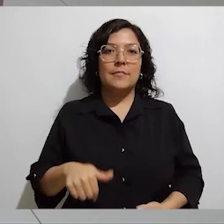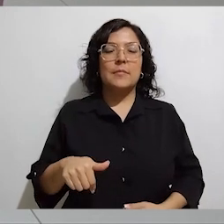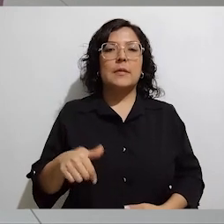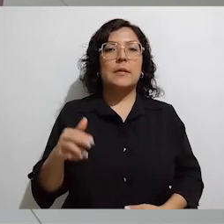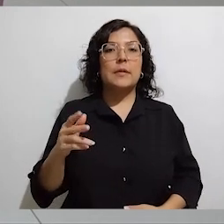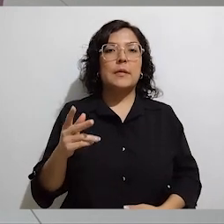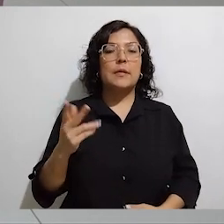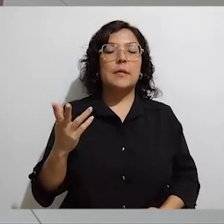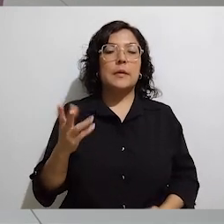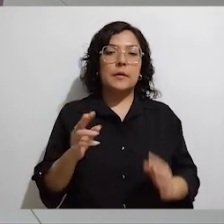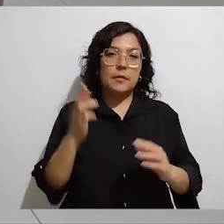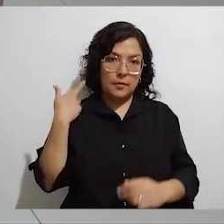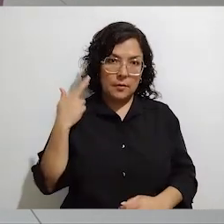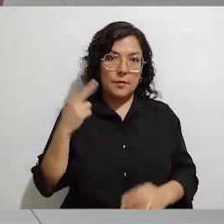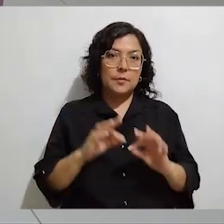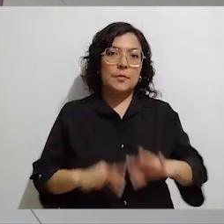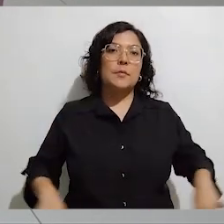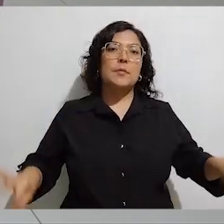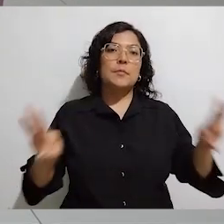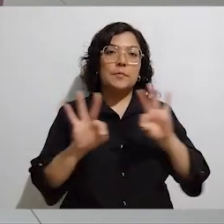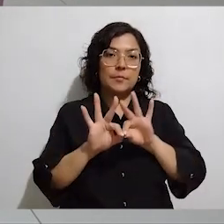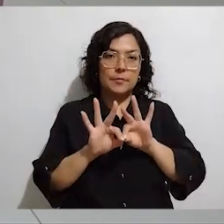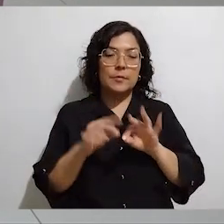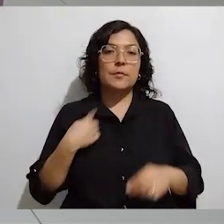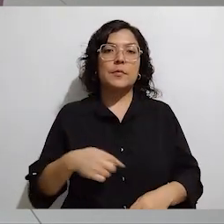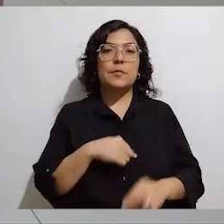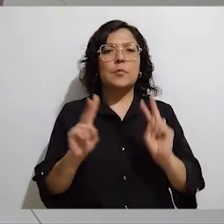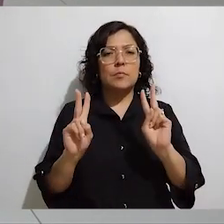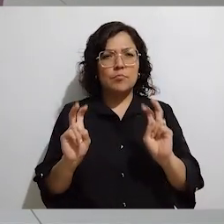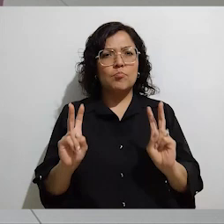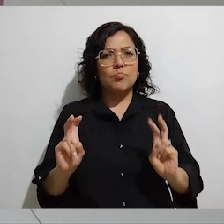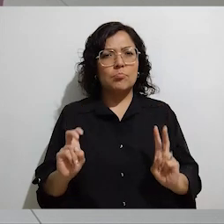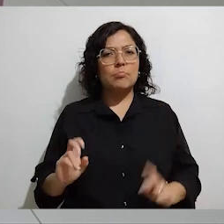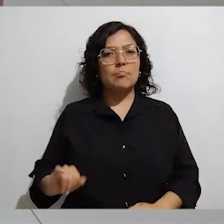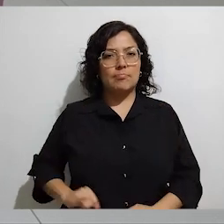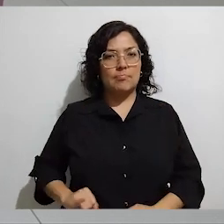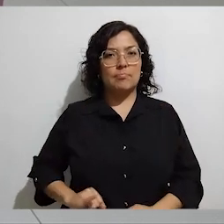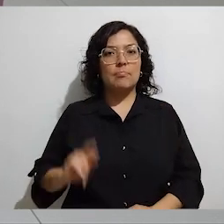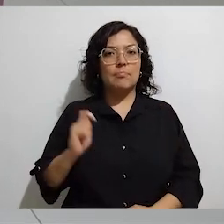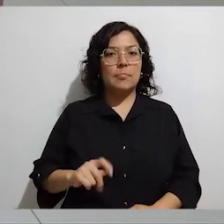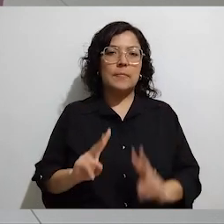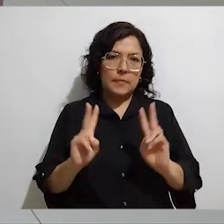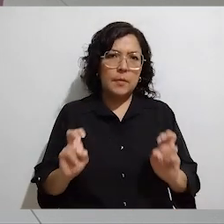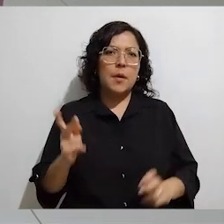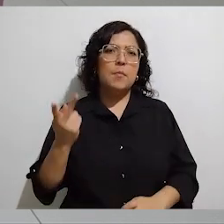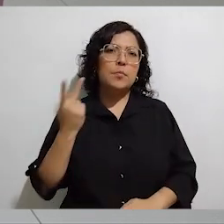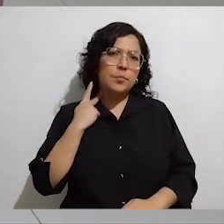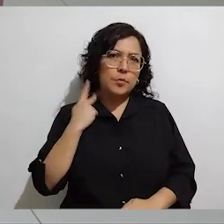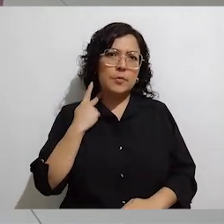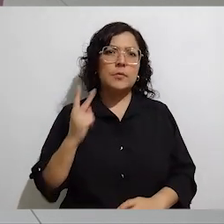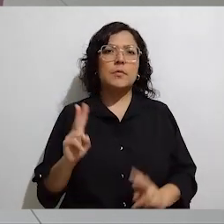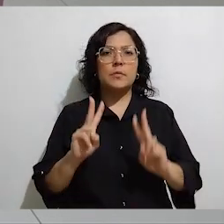programa en el cual abordamos temas de mucho interés para la ciudadanía en materia político-electoral, en materia de las tareas, de